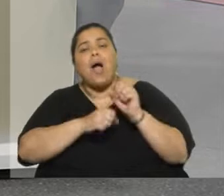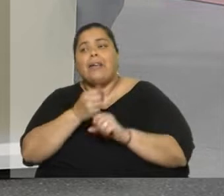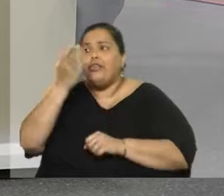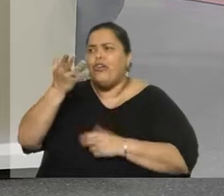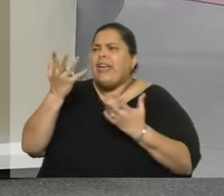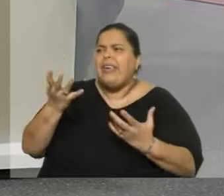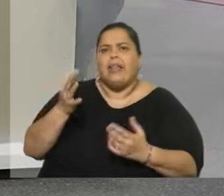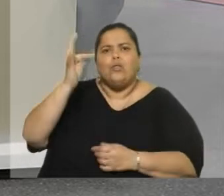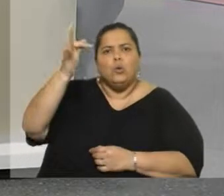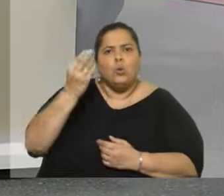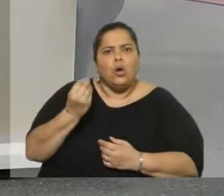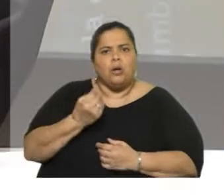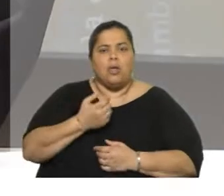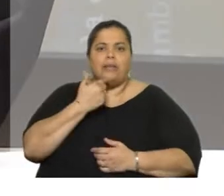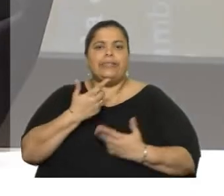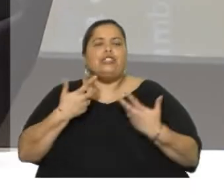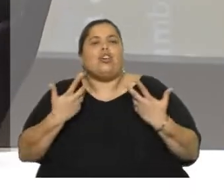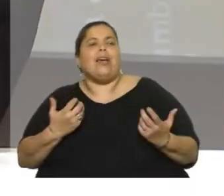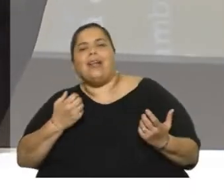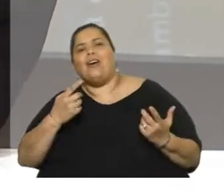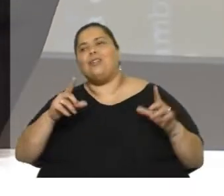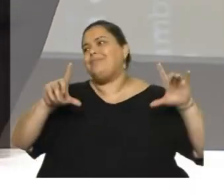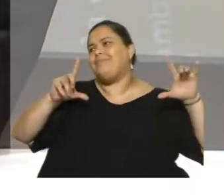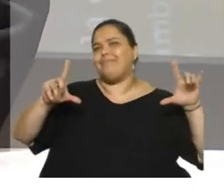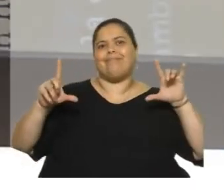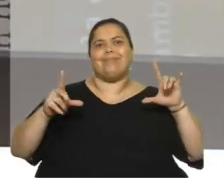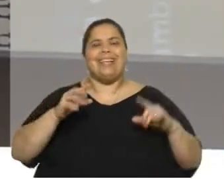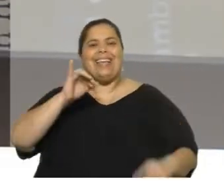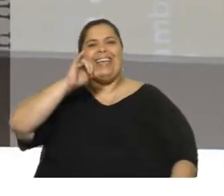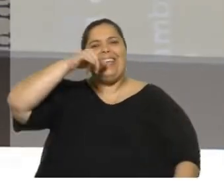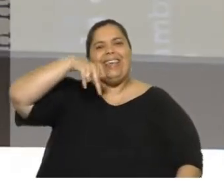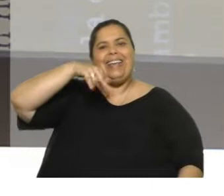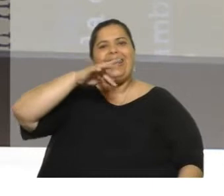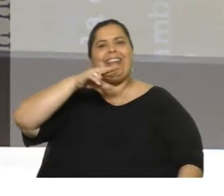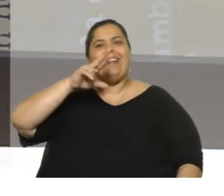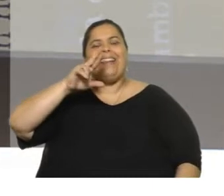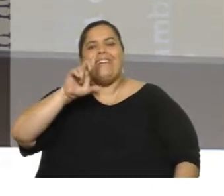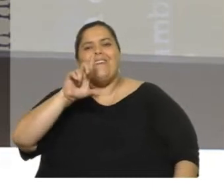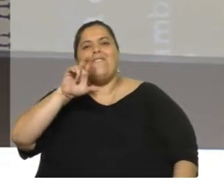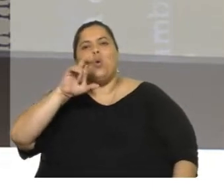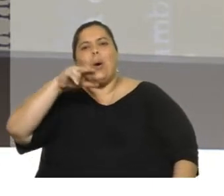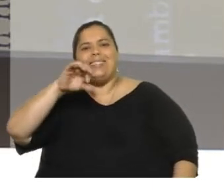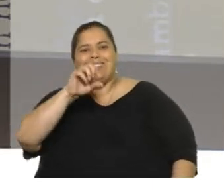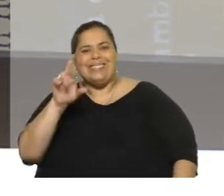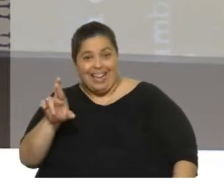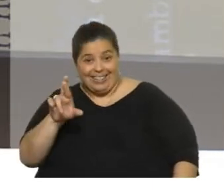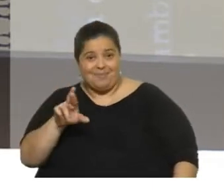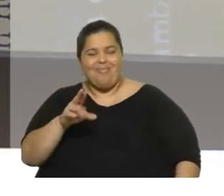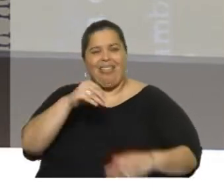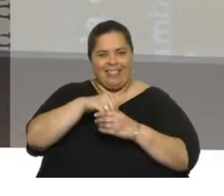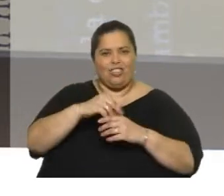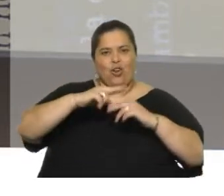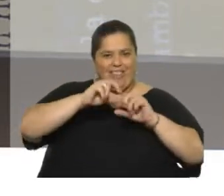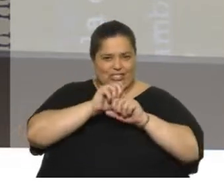habitualmente? Y bueno, quiere ser influencer. Eso es lo que quiere ser. Es el éxito fácil, rápido. Bueno, ese tipo de cosas se